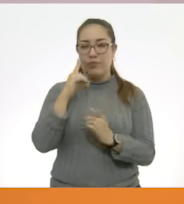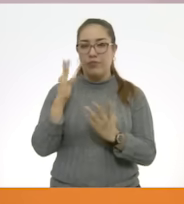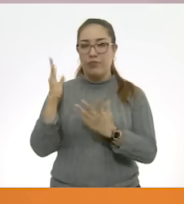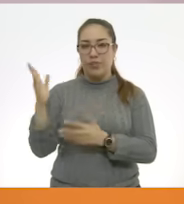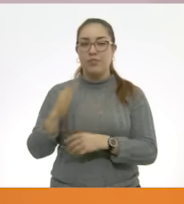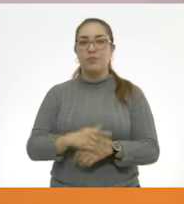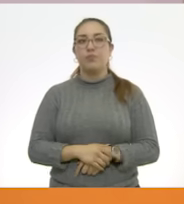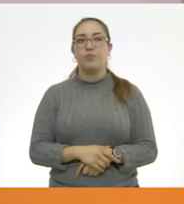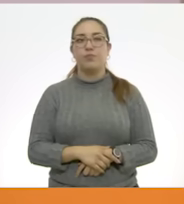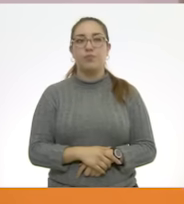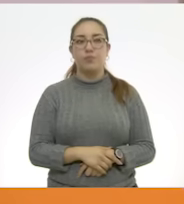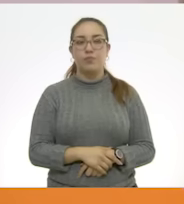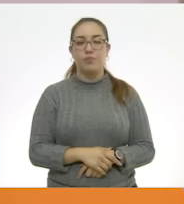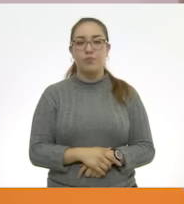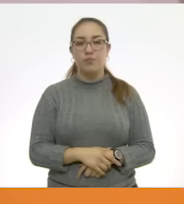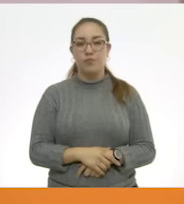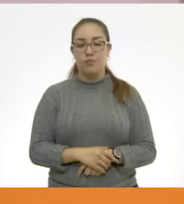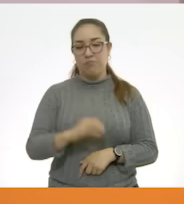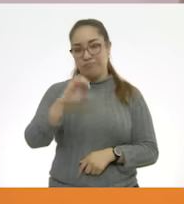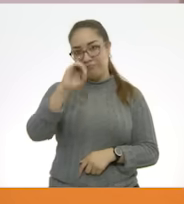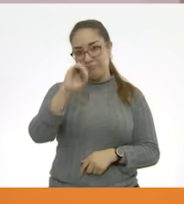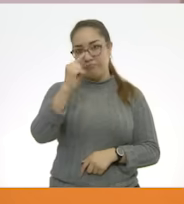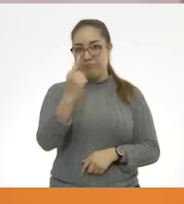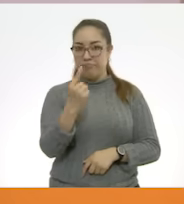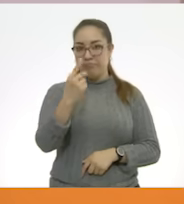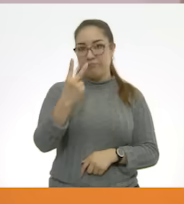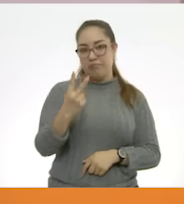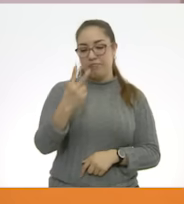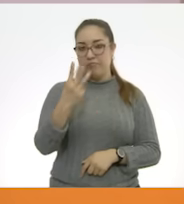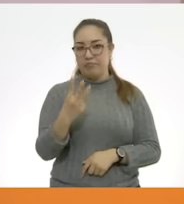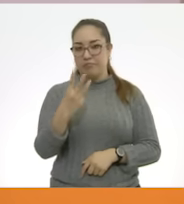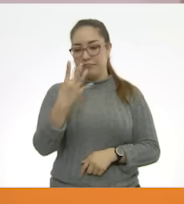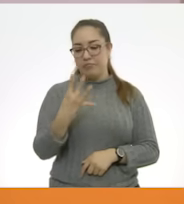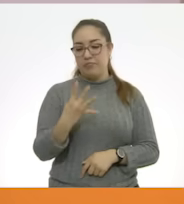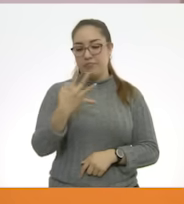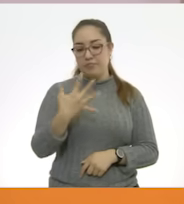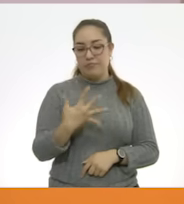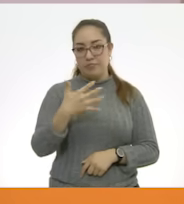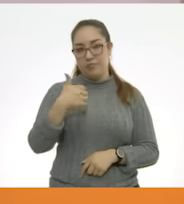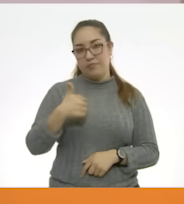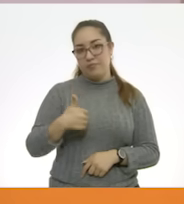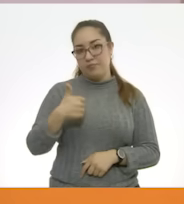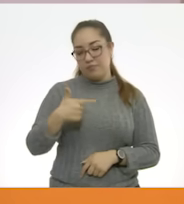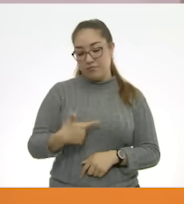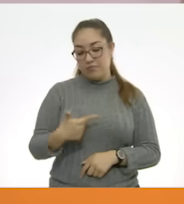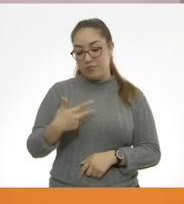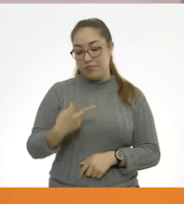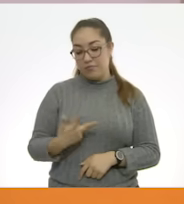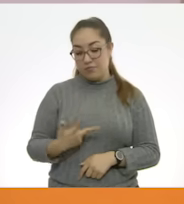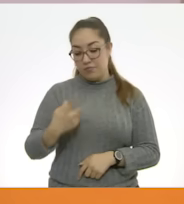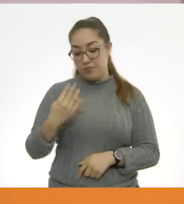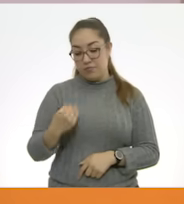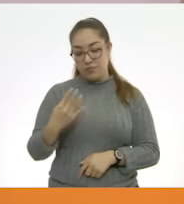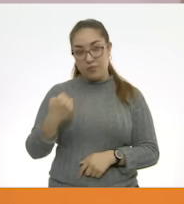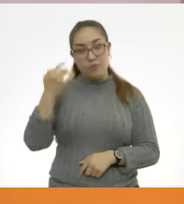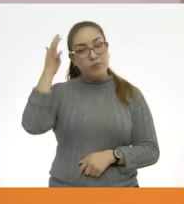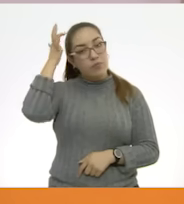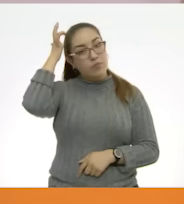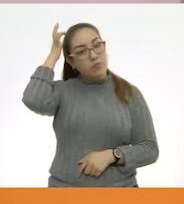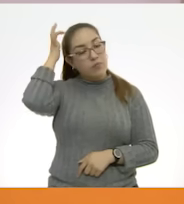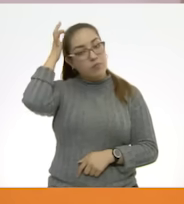0, 1, 2, 3, 4, 5, 6,